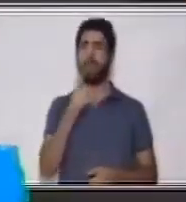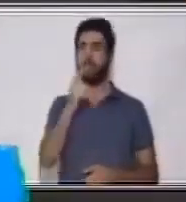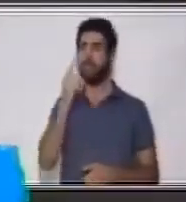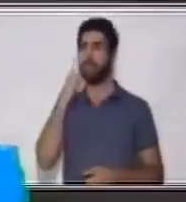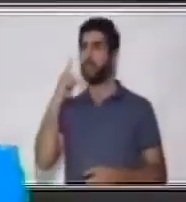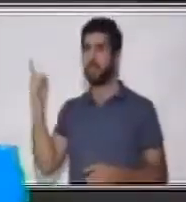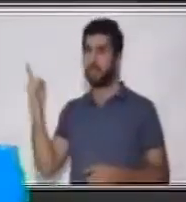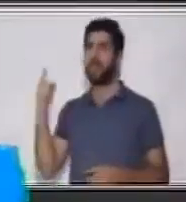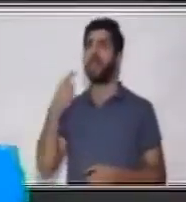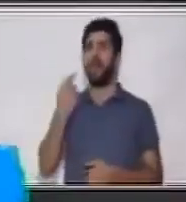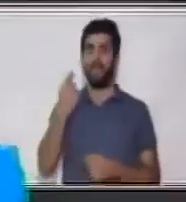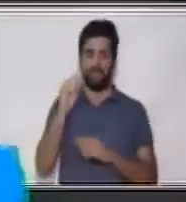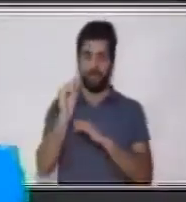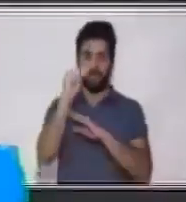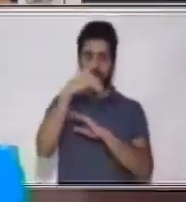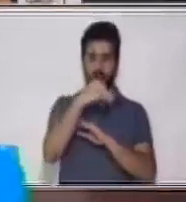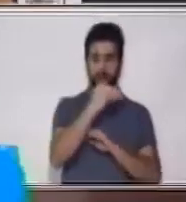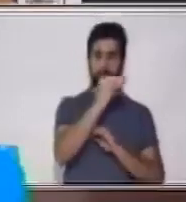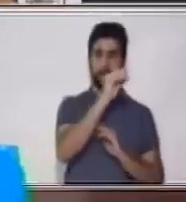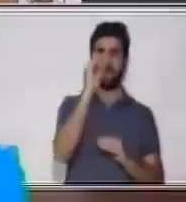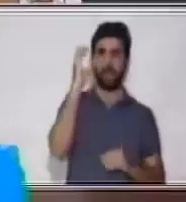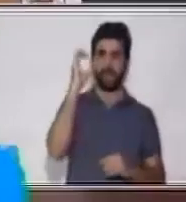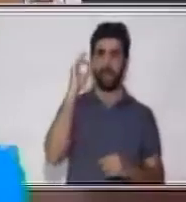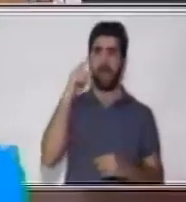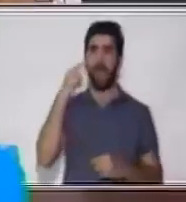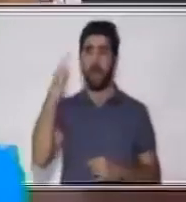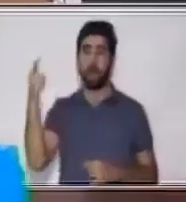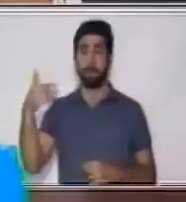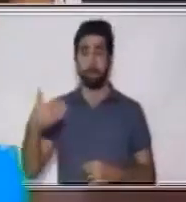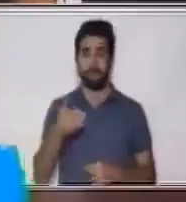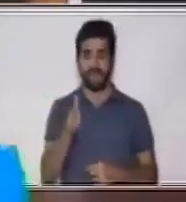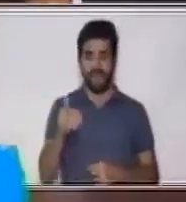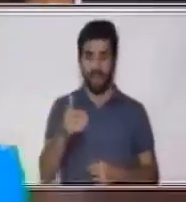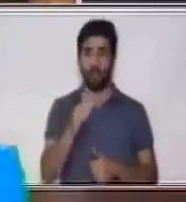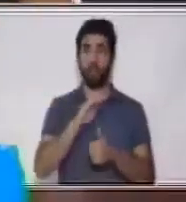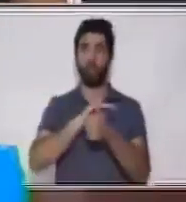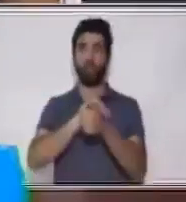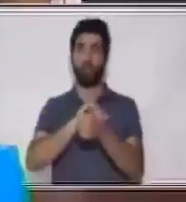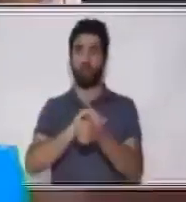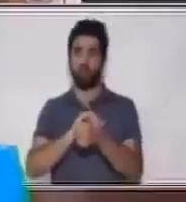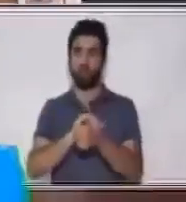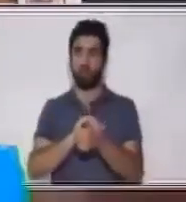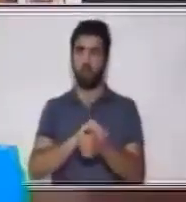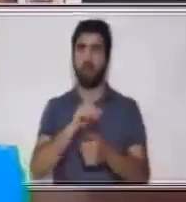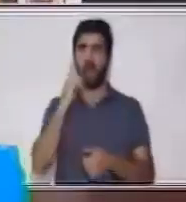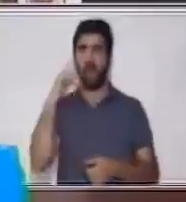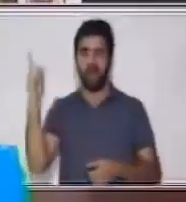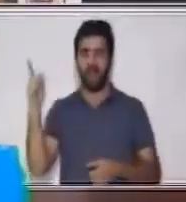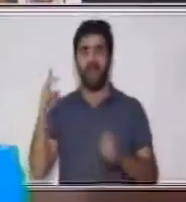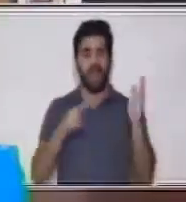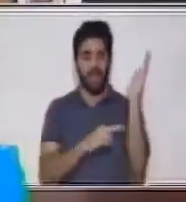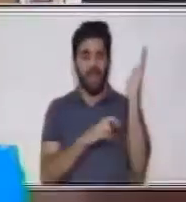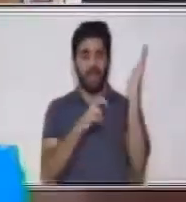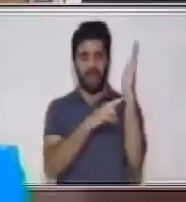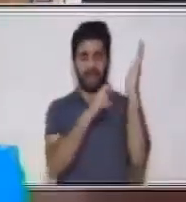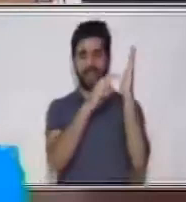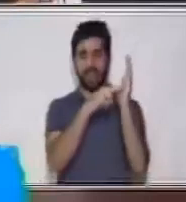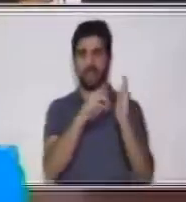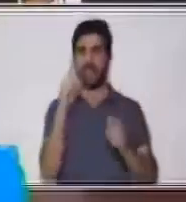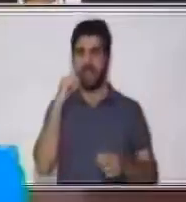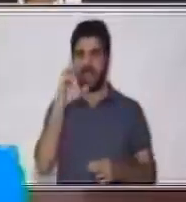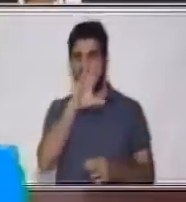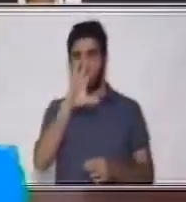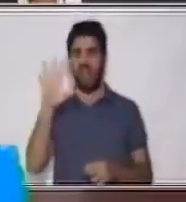una tortuga y una ardilla. ¿Cuál crees que sea el campo semántico al